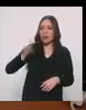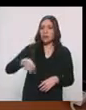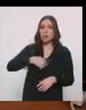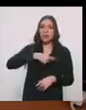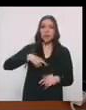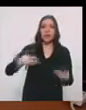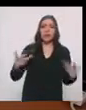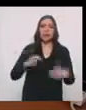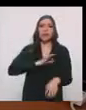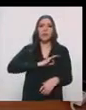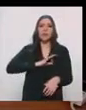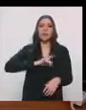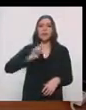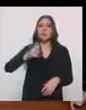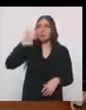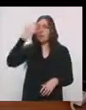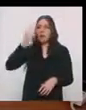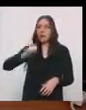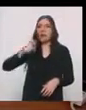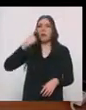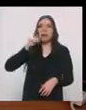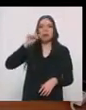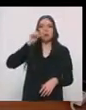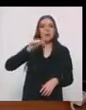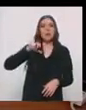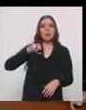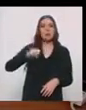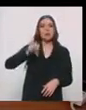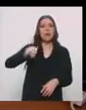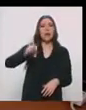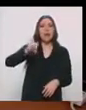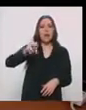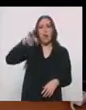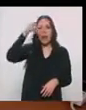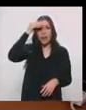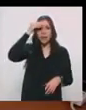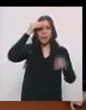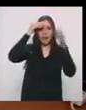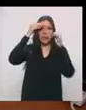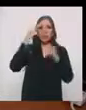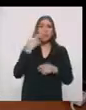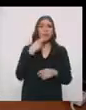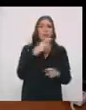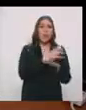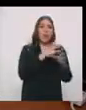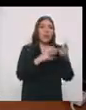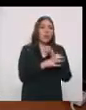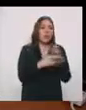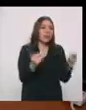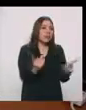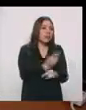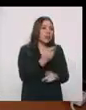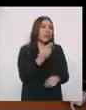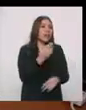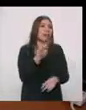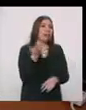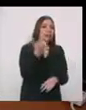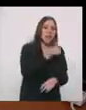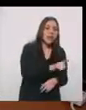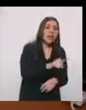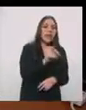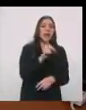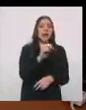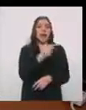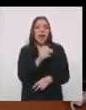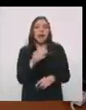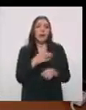habilidades de cara a ir aprendiendo constantemente y utilizar lo adverso como un pilar para seguir construyendo. Y definitivamente es